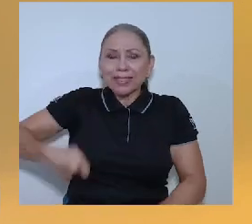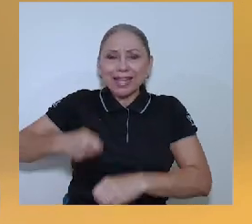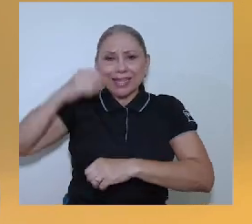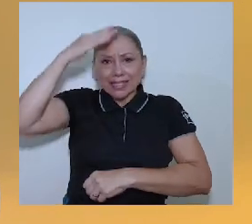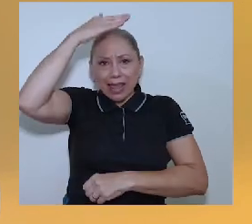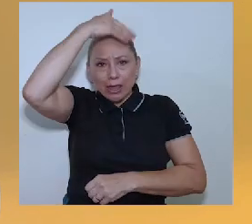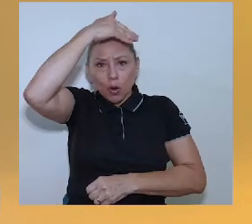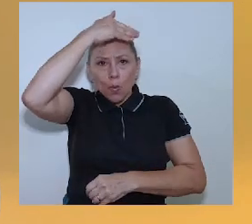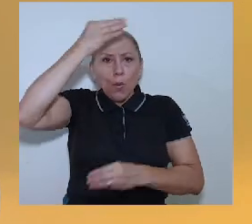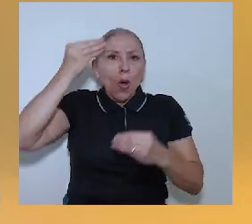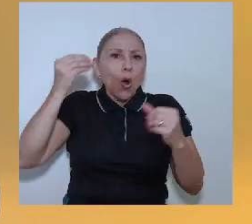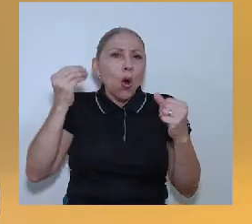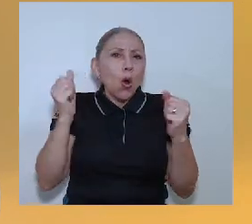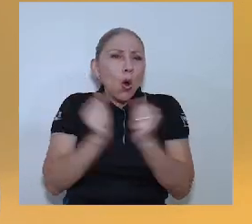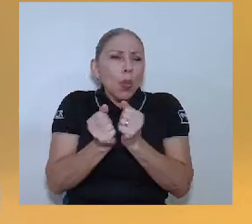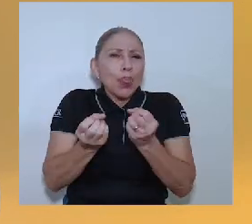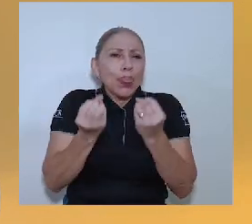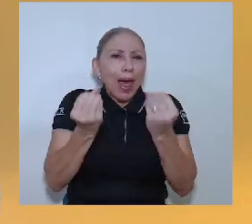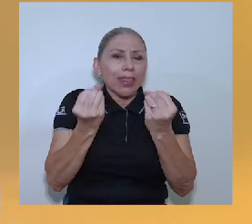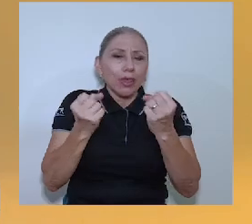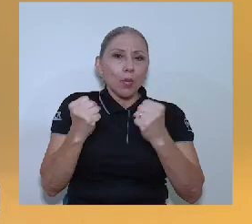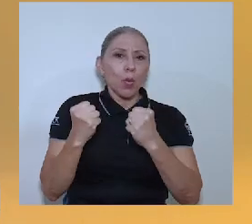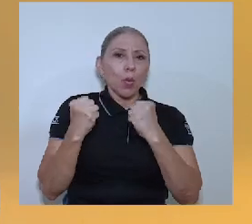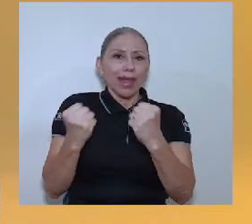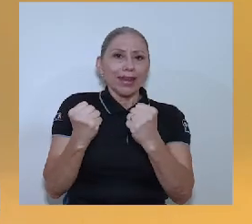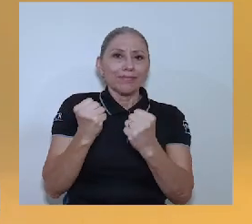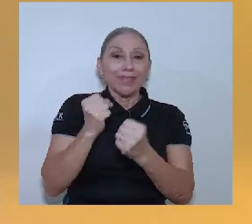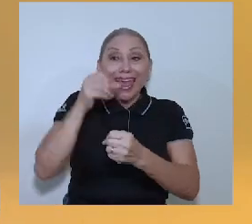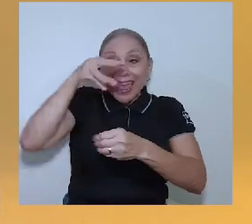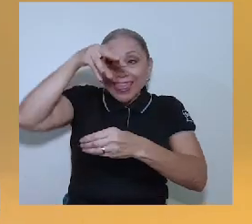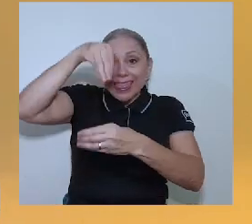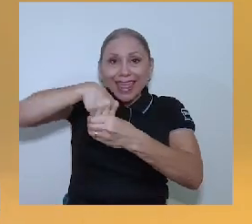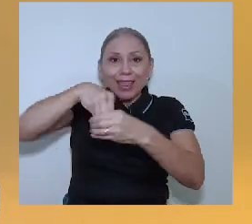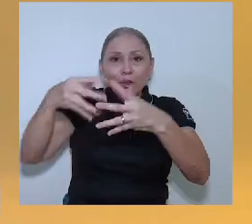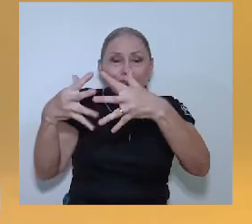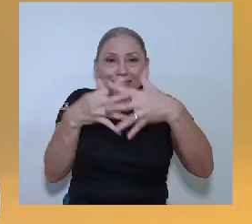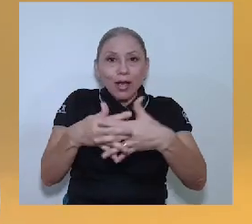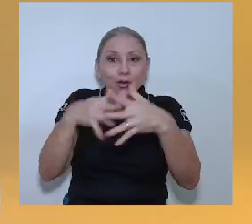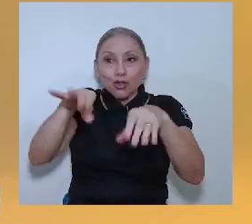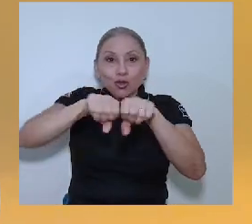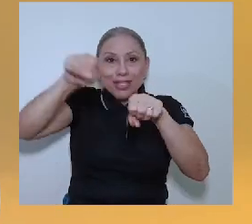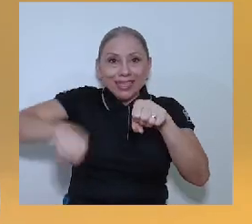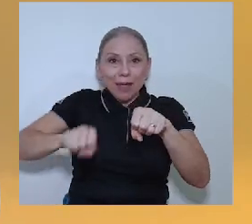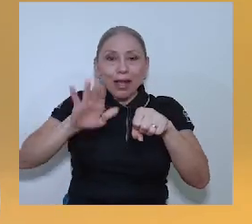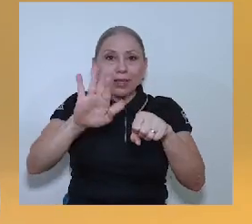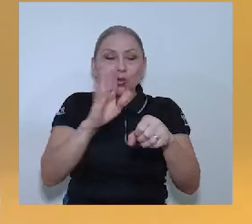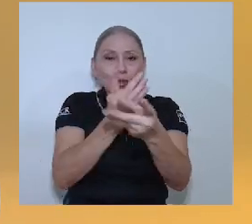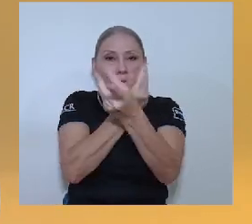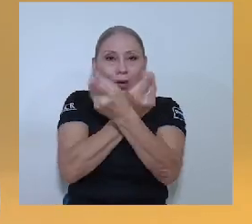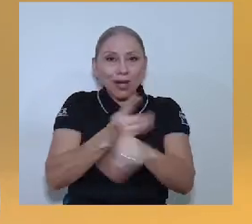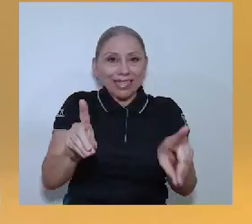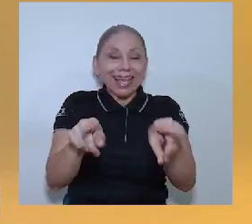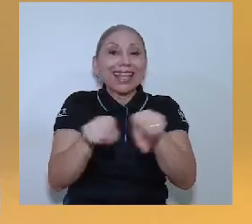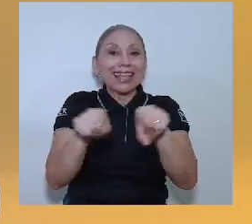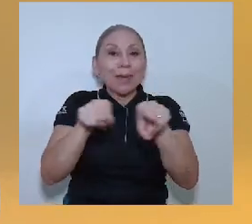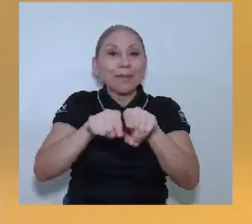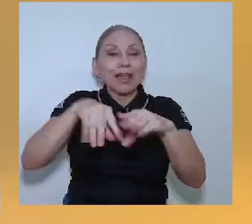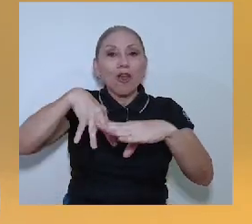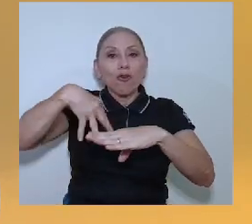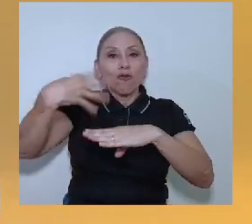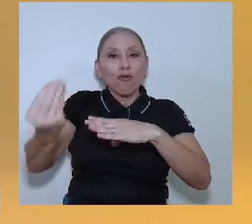poder dentro de Estados Unidos, en su sistema, en su democracia, y fuera de Estados